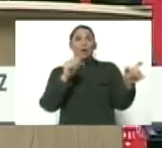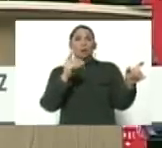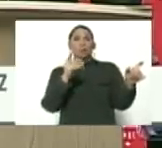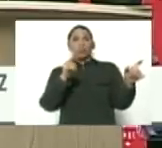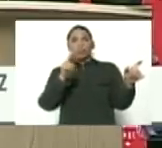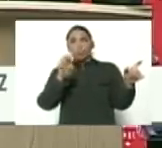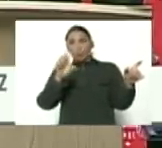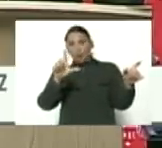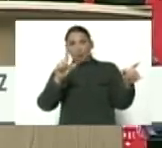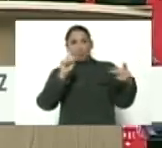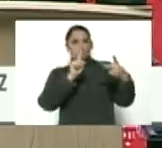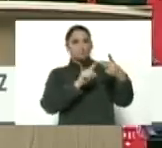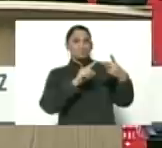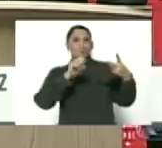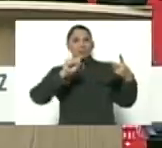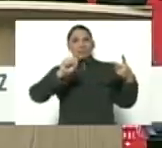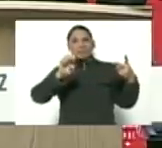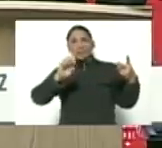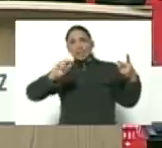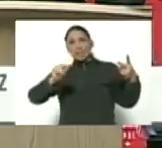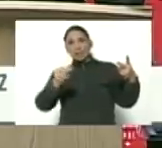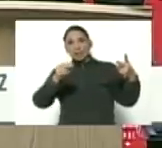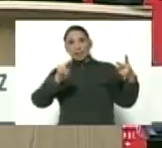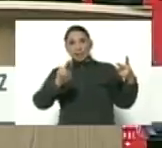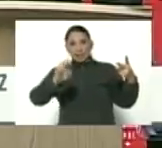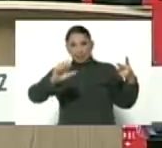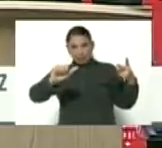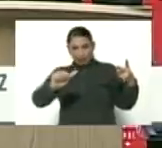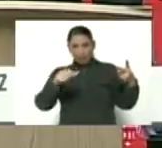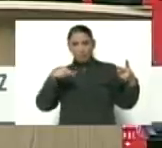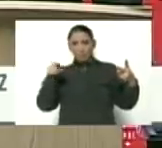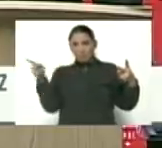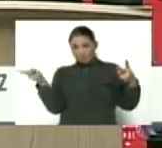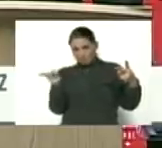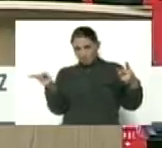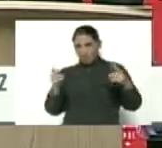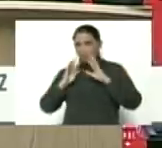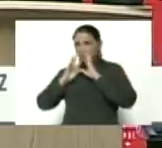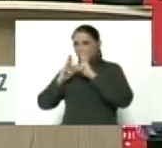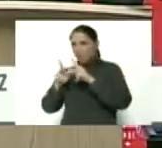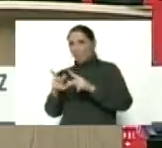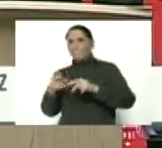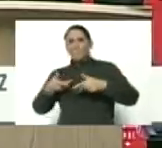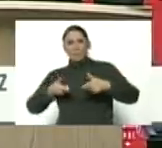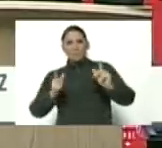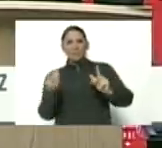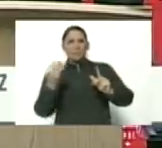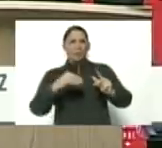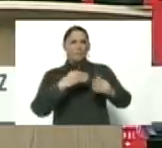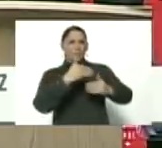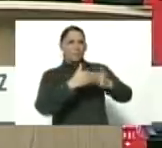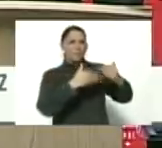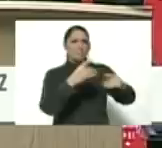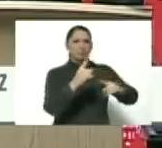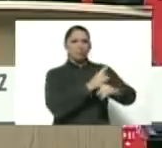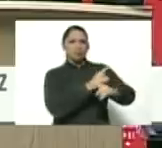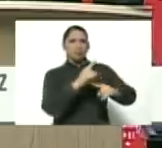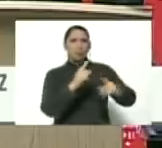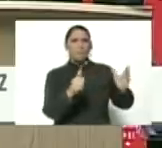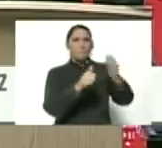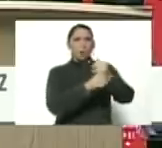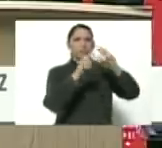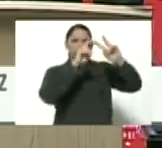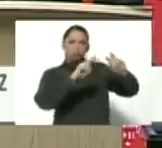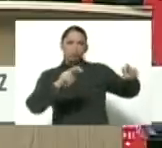de Antonio Sequea. Esos testimonios permiten cada vez más avanzar aceleradamente en